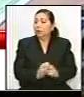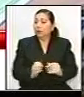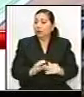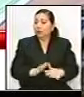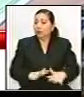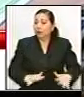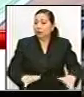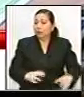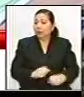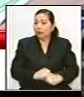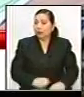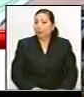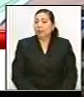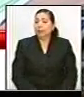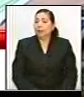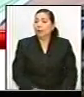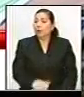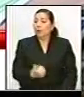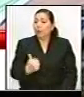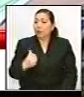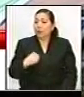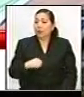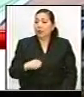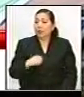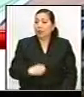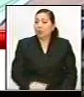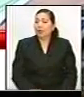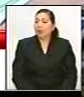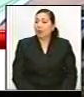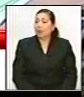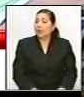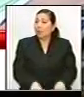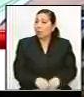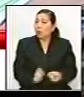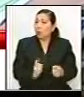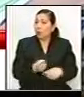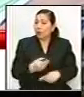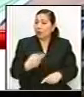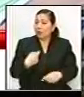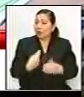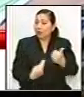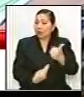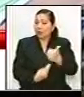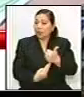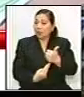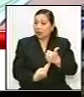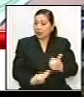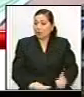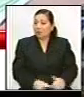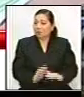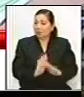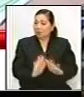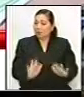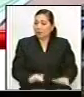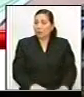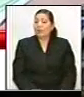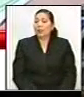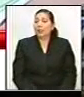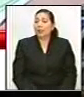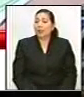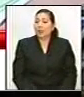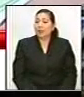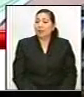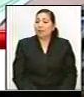terreno. Entró otro alcalde que también, cuando yo fui regidora, había dejado